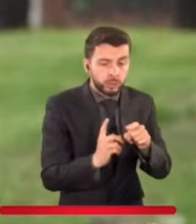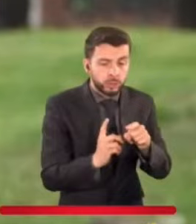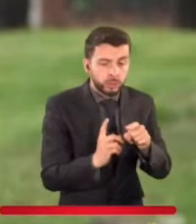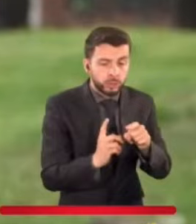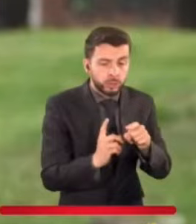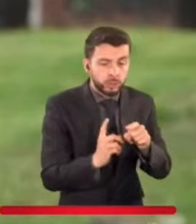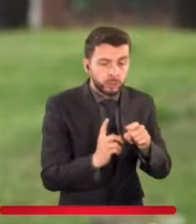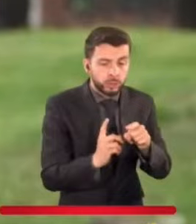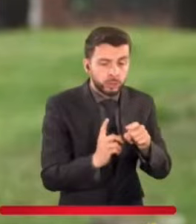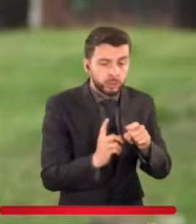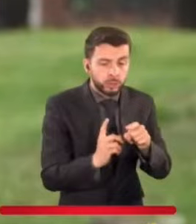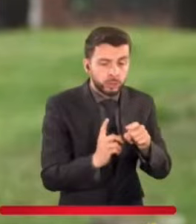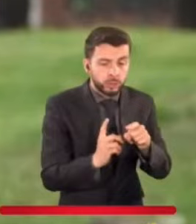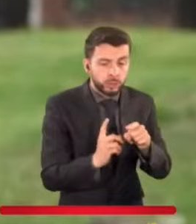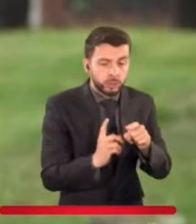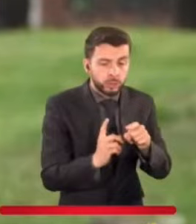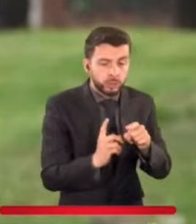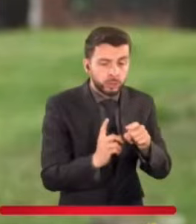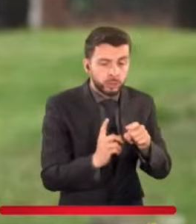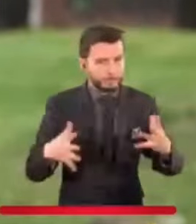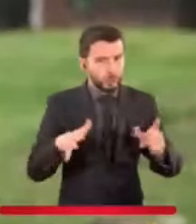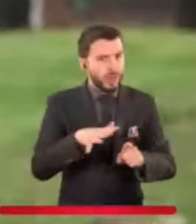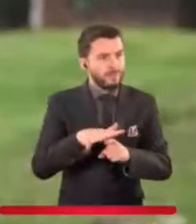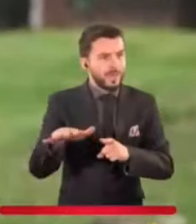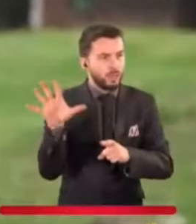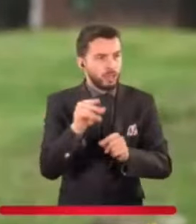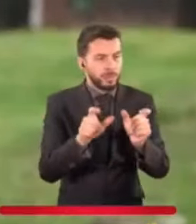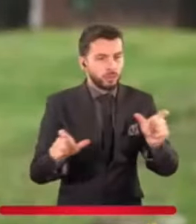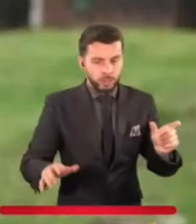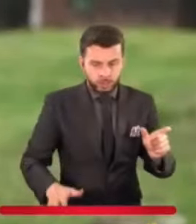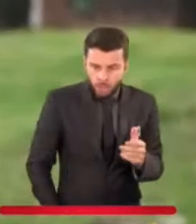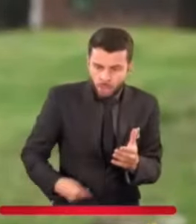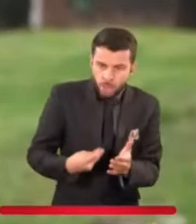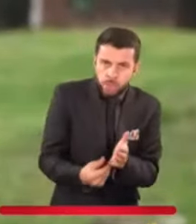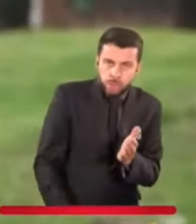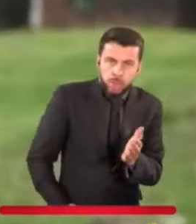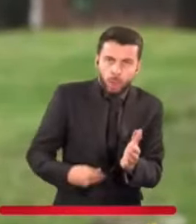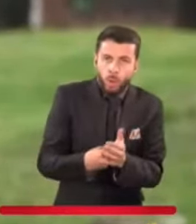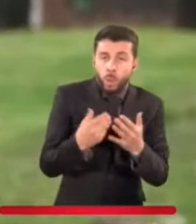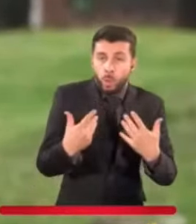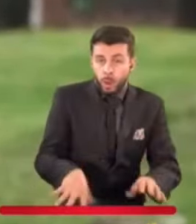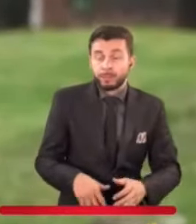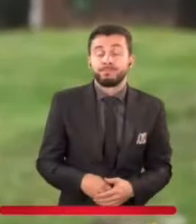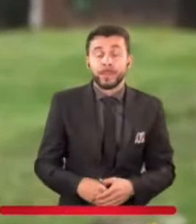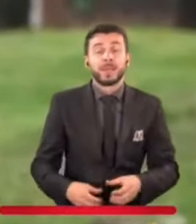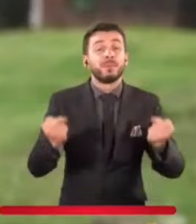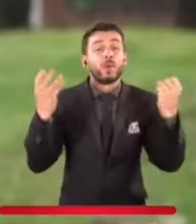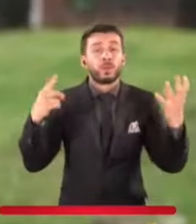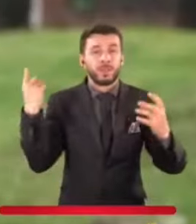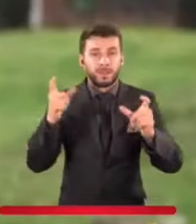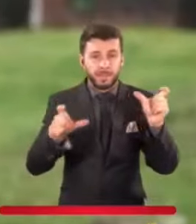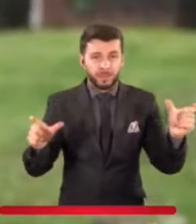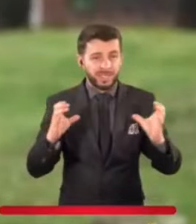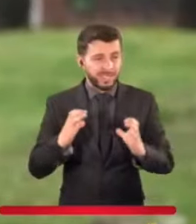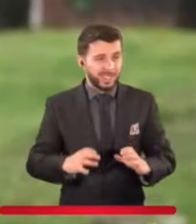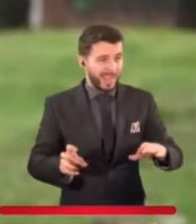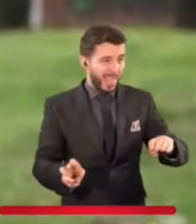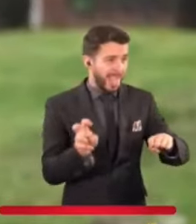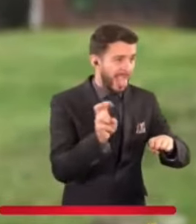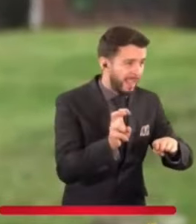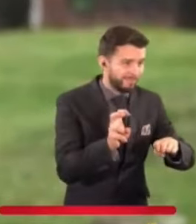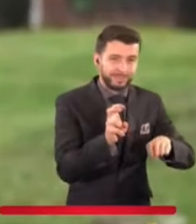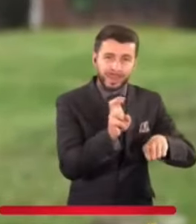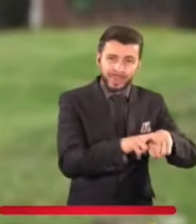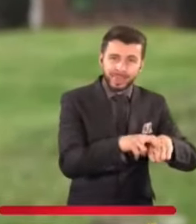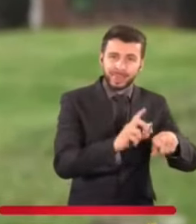sistema de transporte público, pero no afectar el bolsillo de los ciudadanos, porque también parte de la razón por la cual muchos ciudadanos se han bajado del sistema de transporte